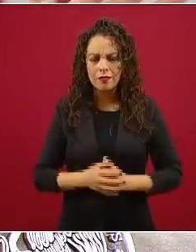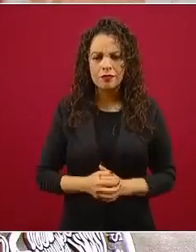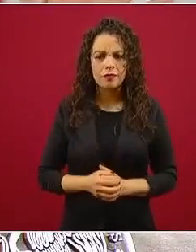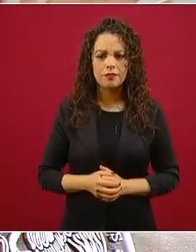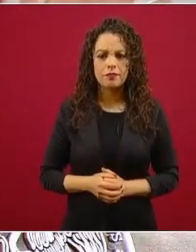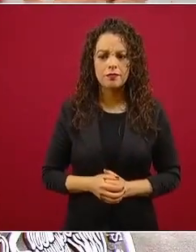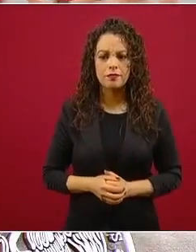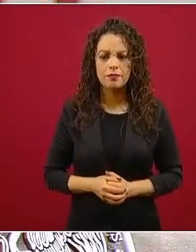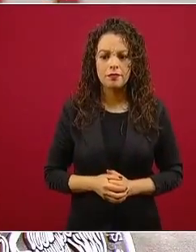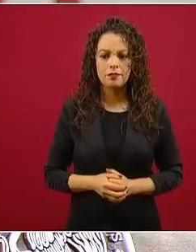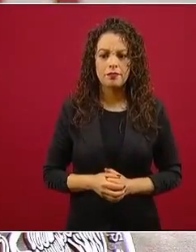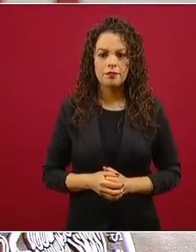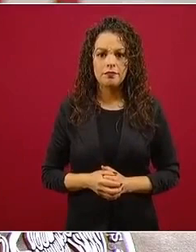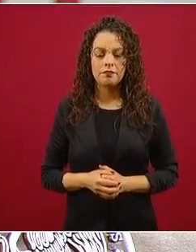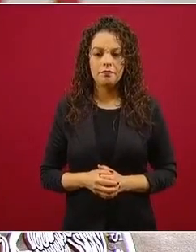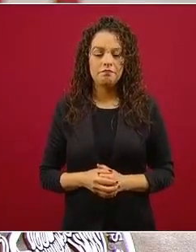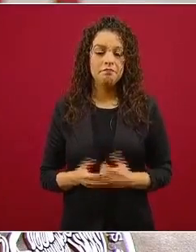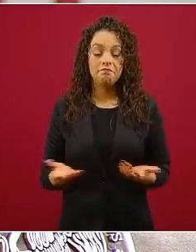Si